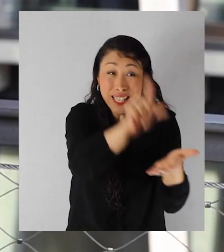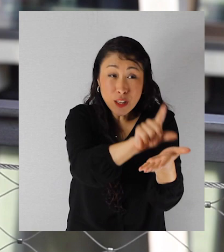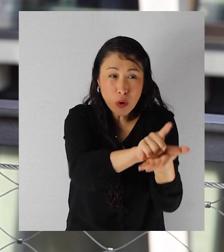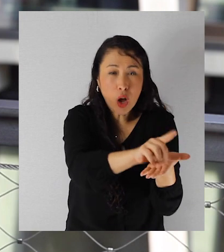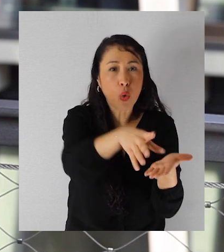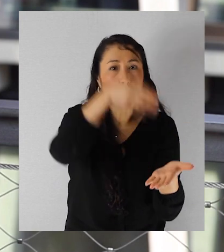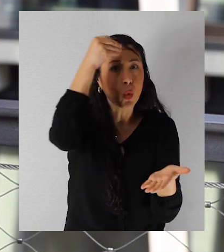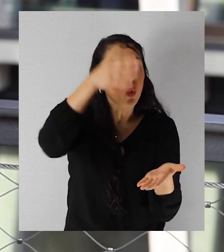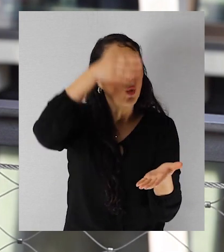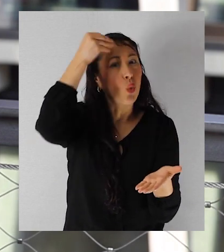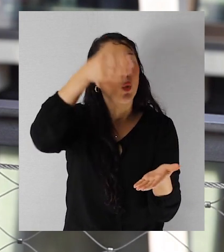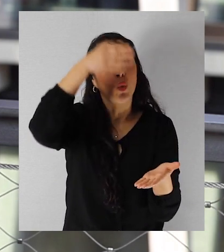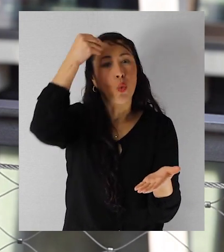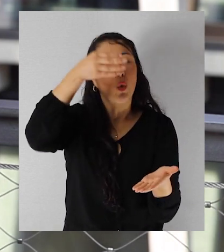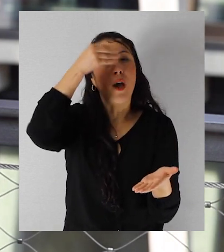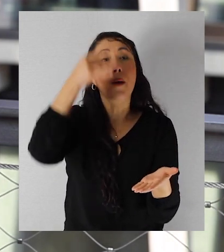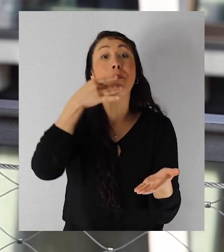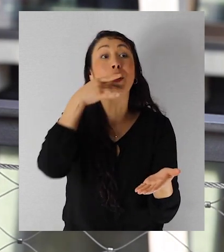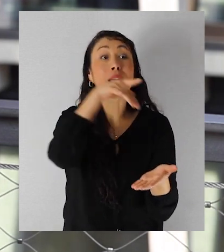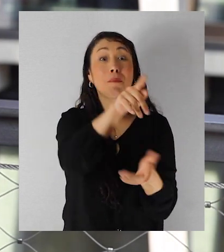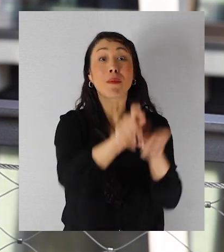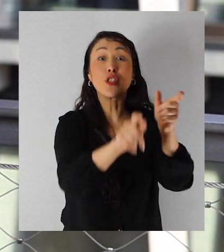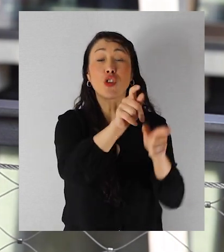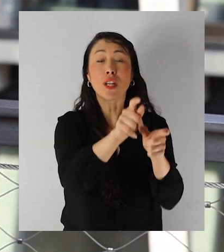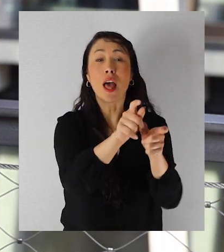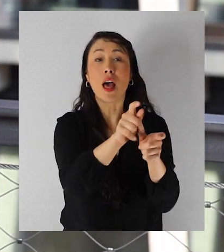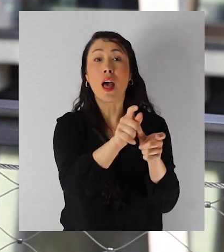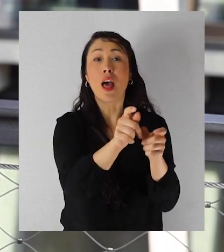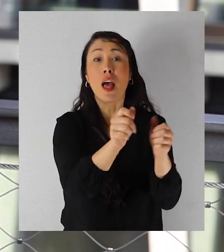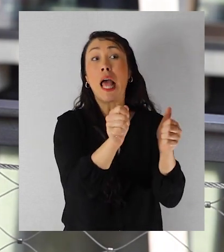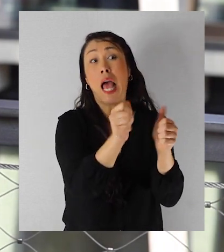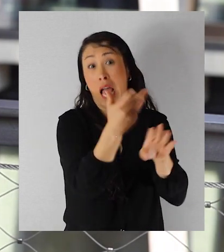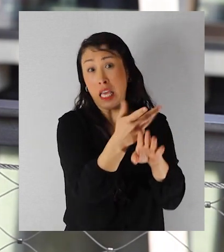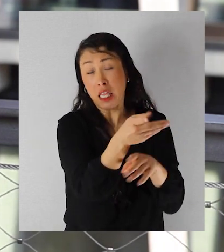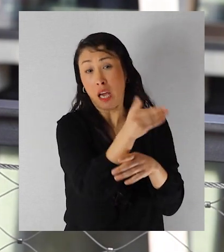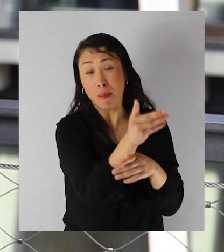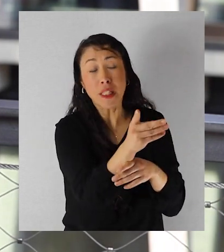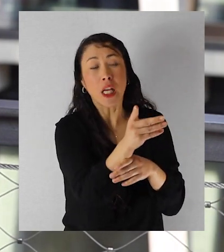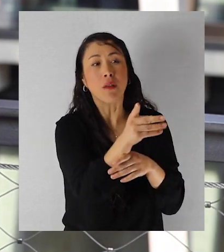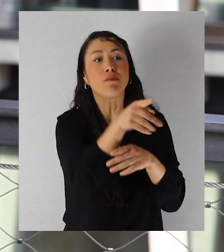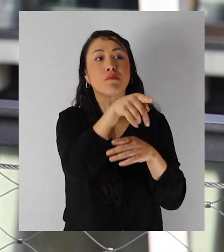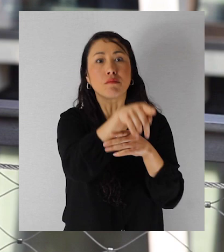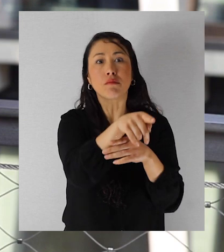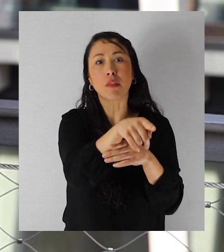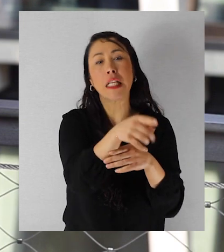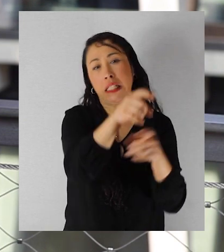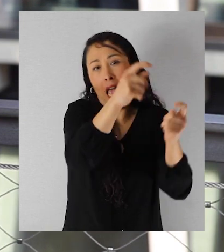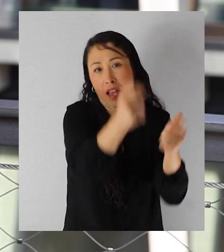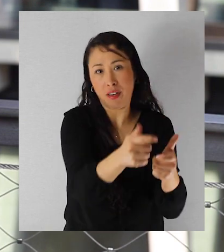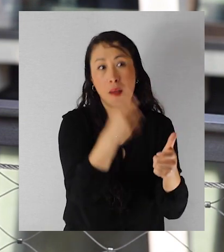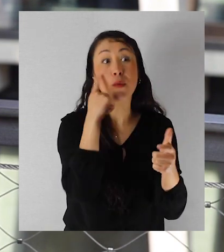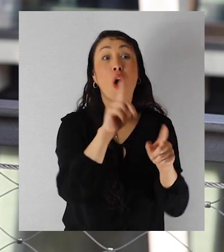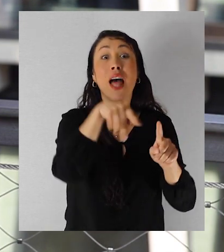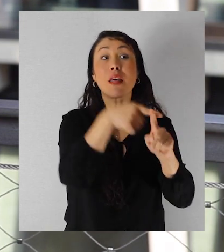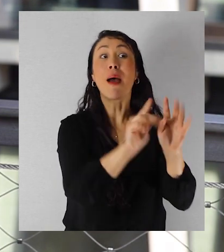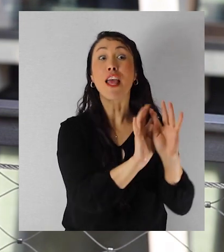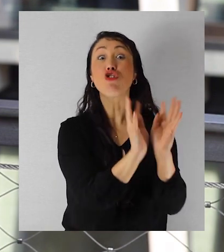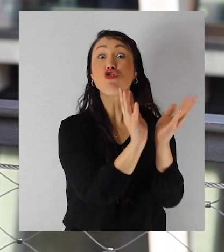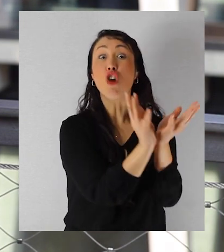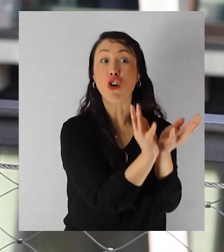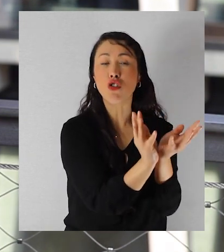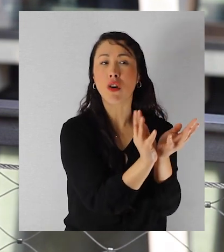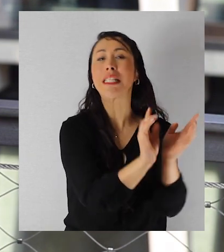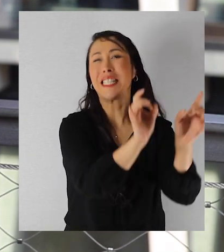lugares se aprende mucho, y se aprende mucho porque las personas con discapacidad somos expertas en la discapacidad, pero además nuestros entornos también van aprendiendo.